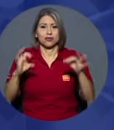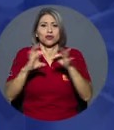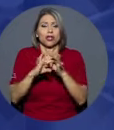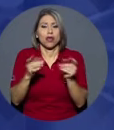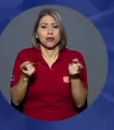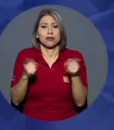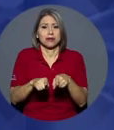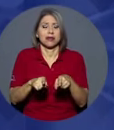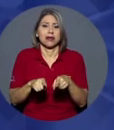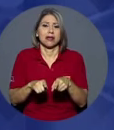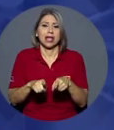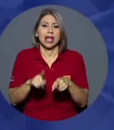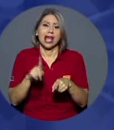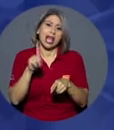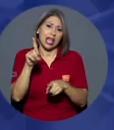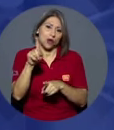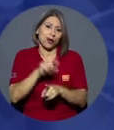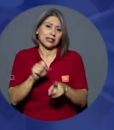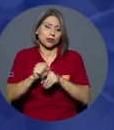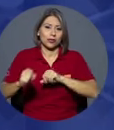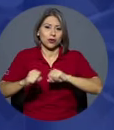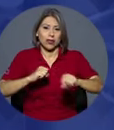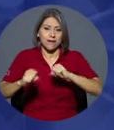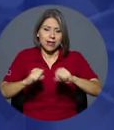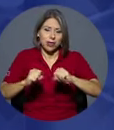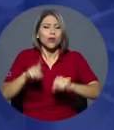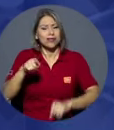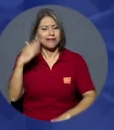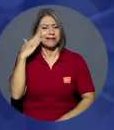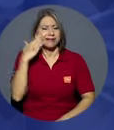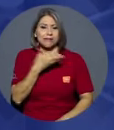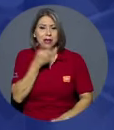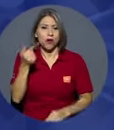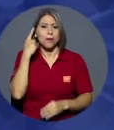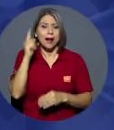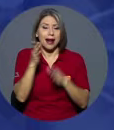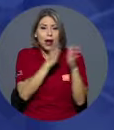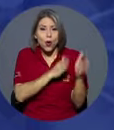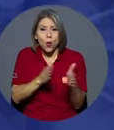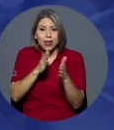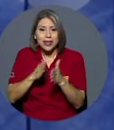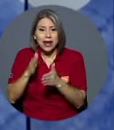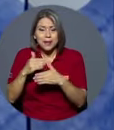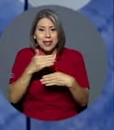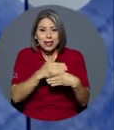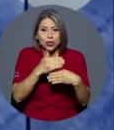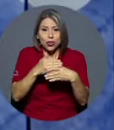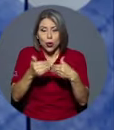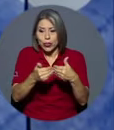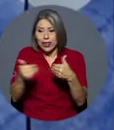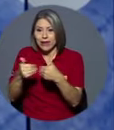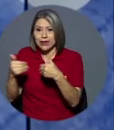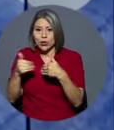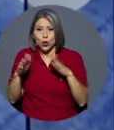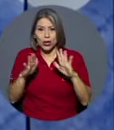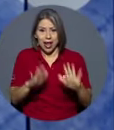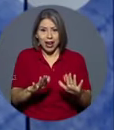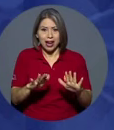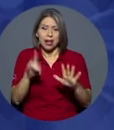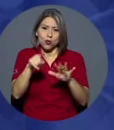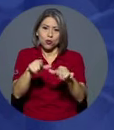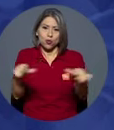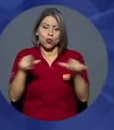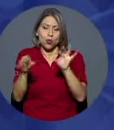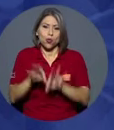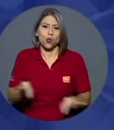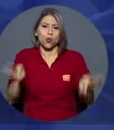pueda ocurrir en un evento es fundamental para hacer el ordenamiento territorial y en una región tan vital